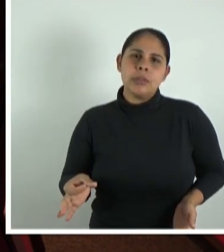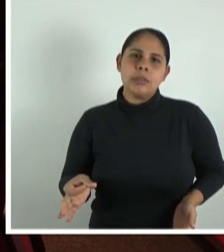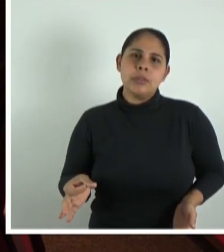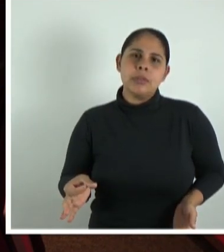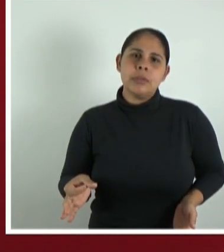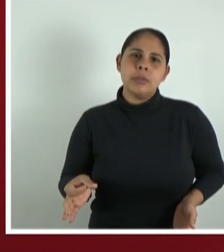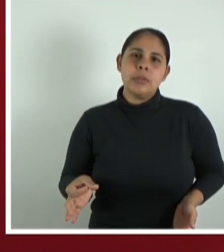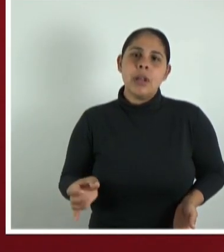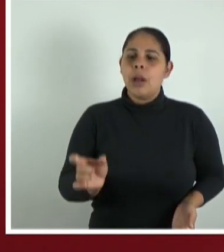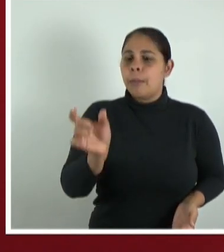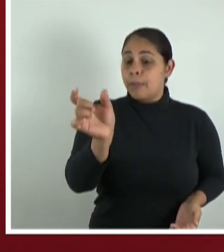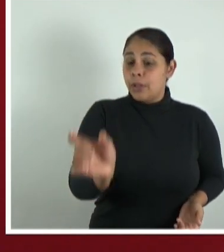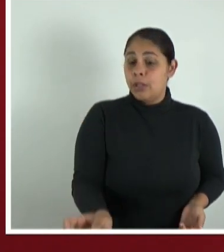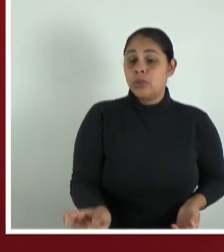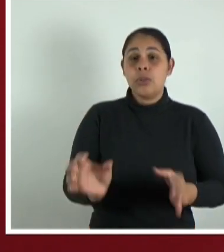son una persona,